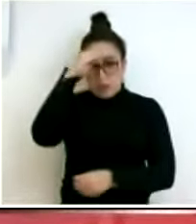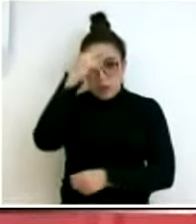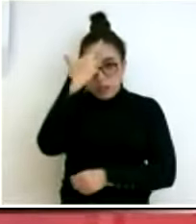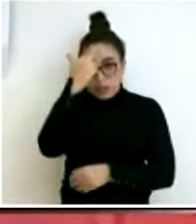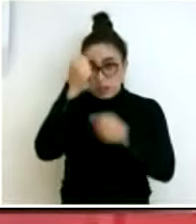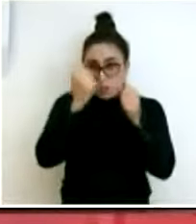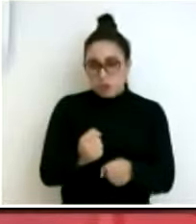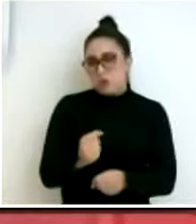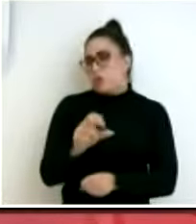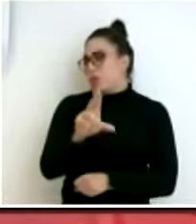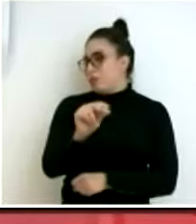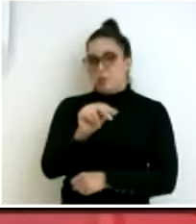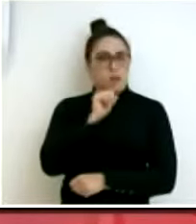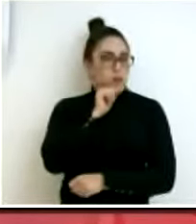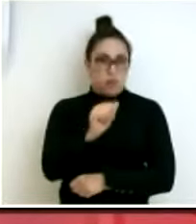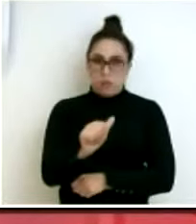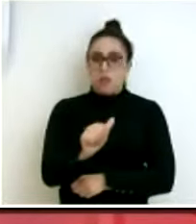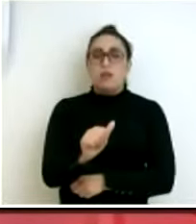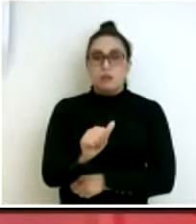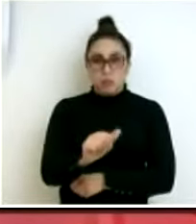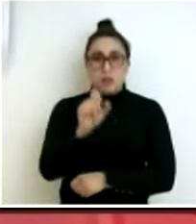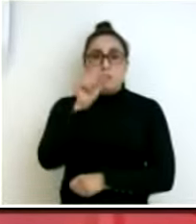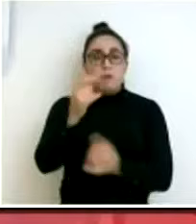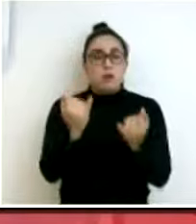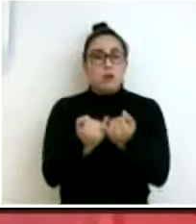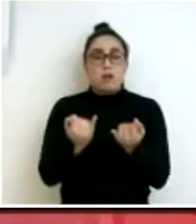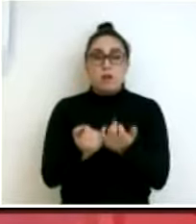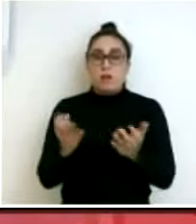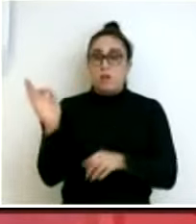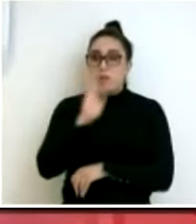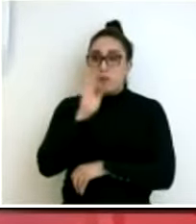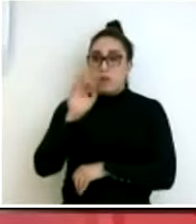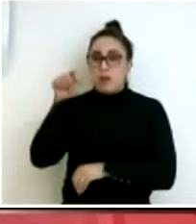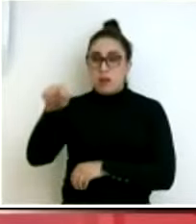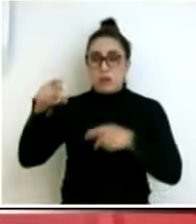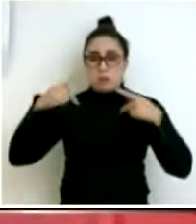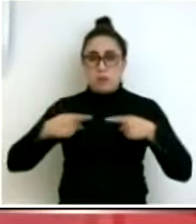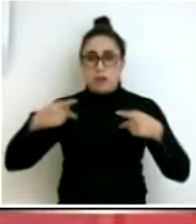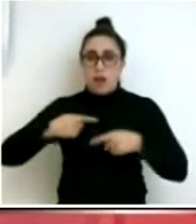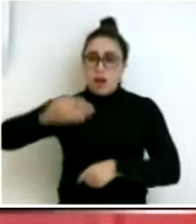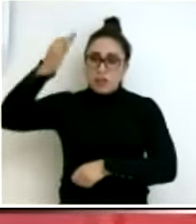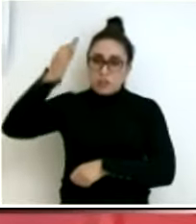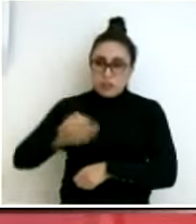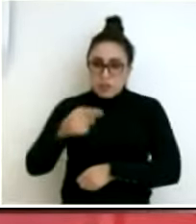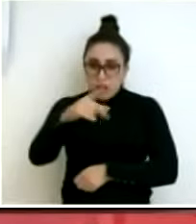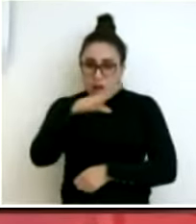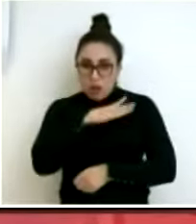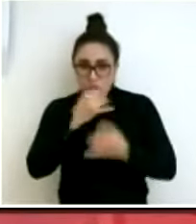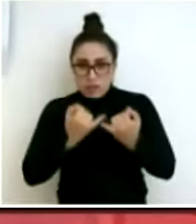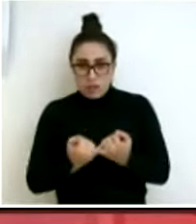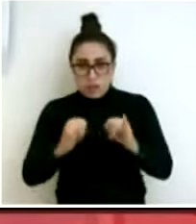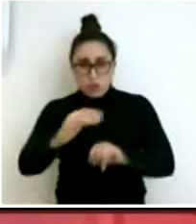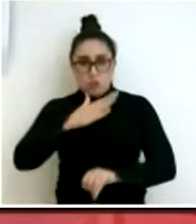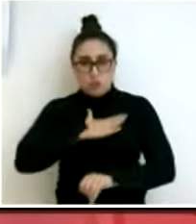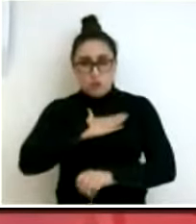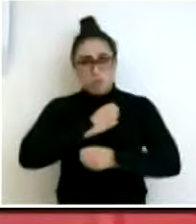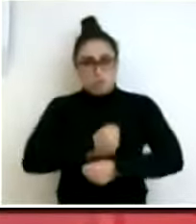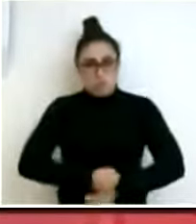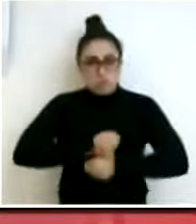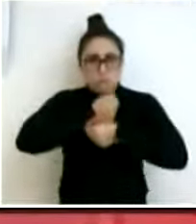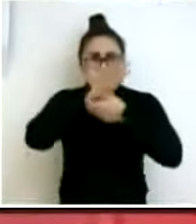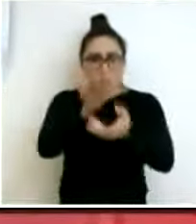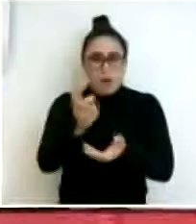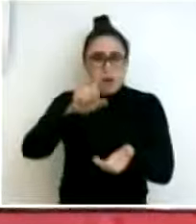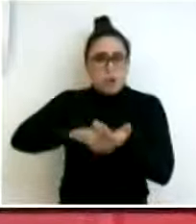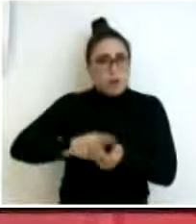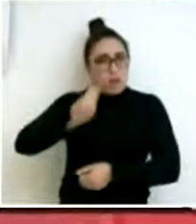La grandeza se da también cuando se abraza la independencia y cuando se alza la voz,